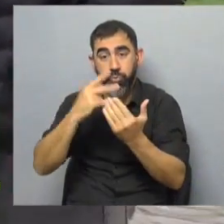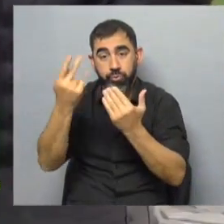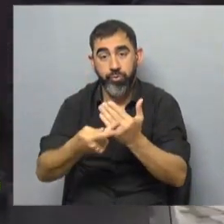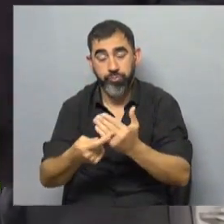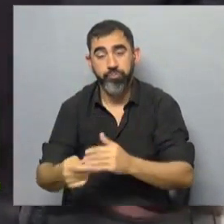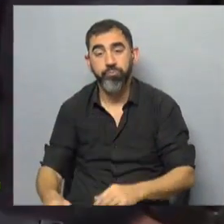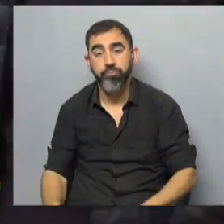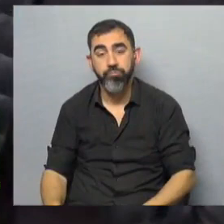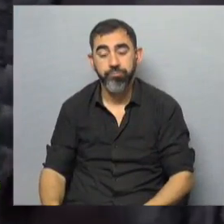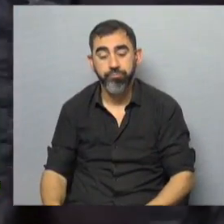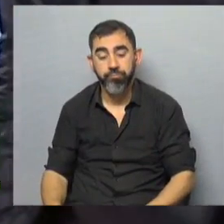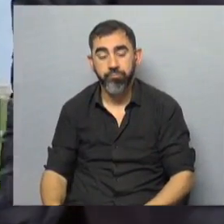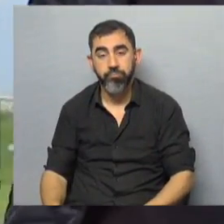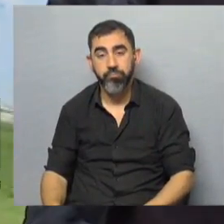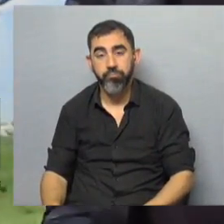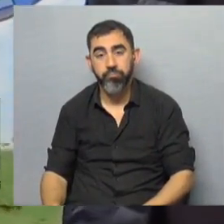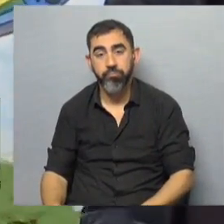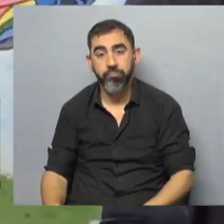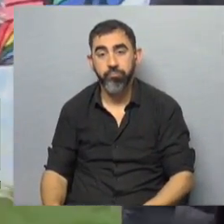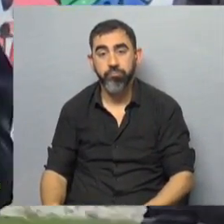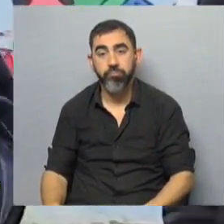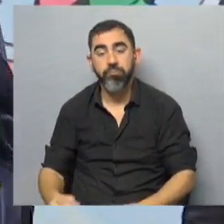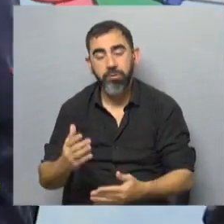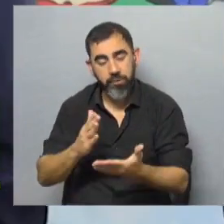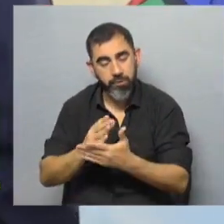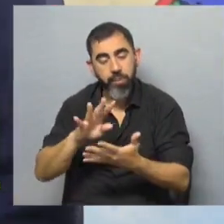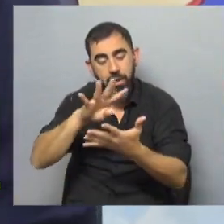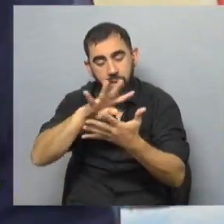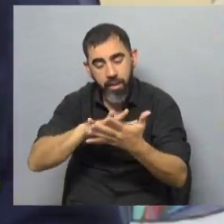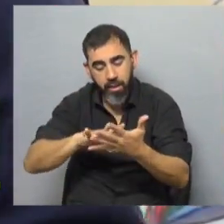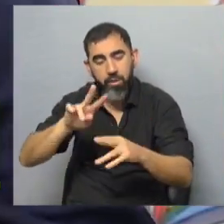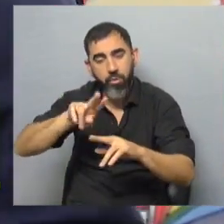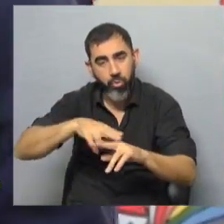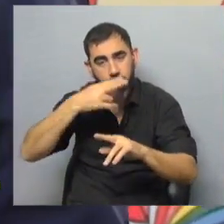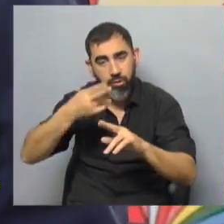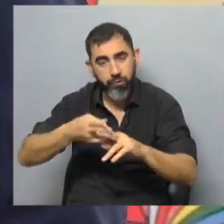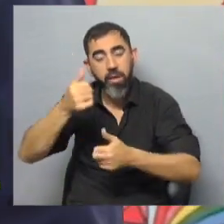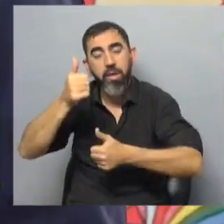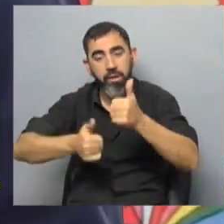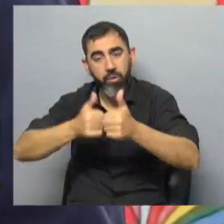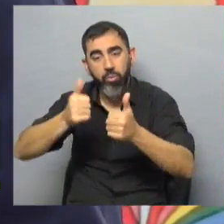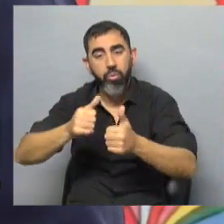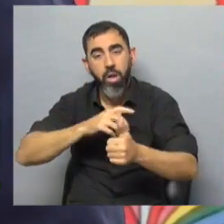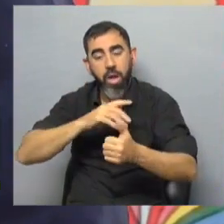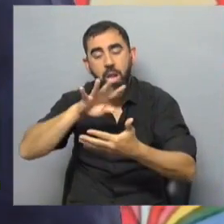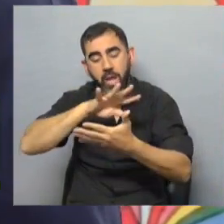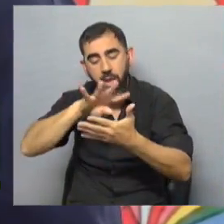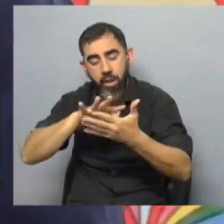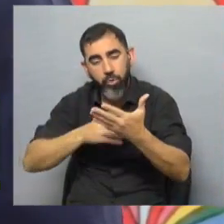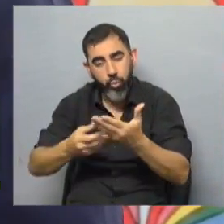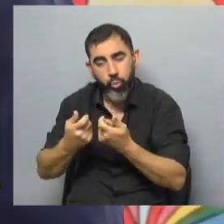Siempre creo que en este tipo de casos tenemos que volver a leer. En el concurso se dan como un montón de lectura